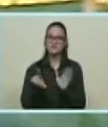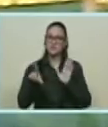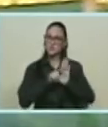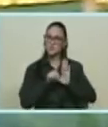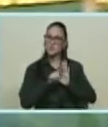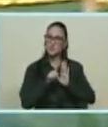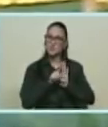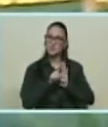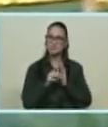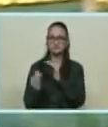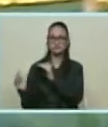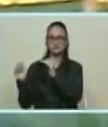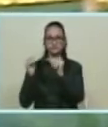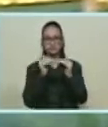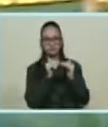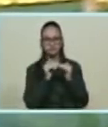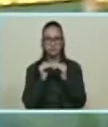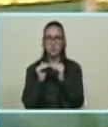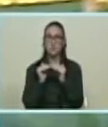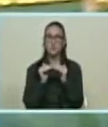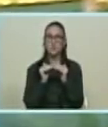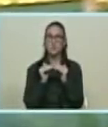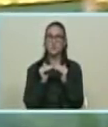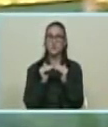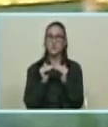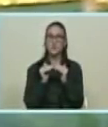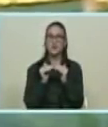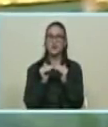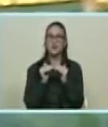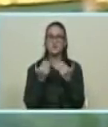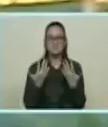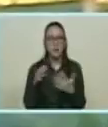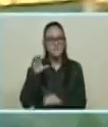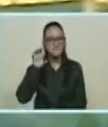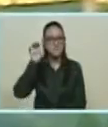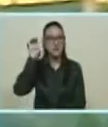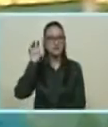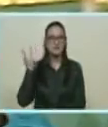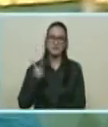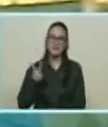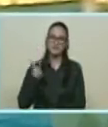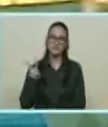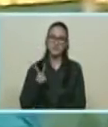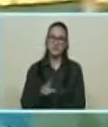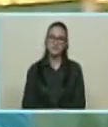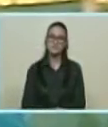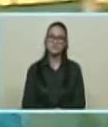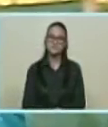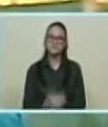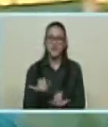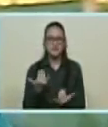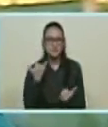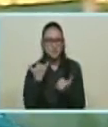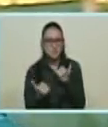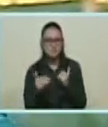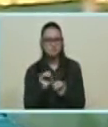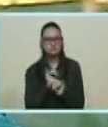legalidad y la soberanía de nuestra amada patria Venezuela. Bueno, ya para